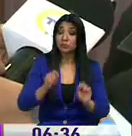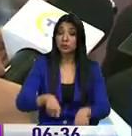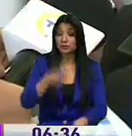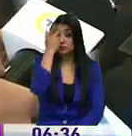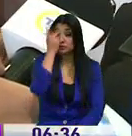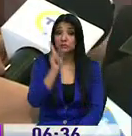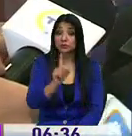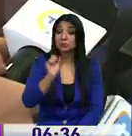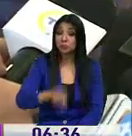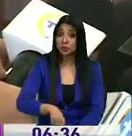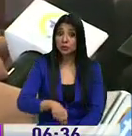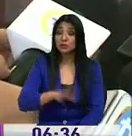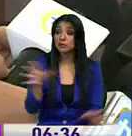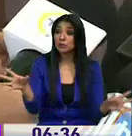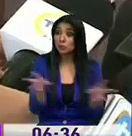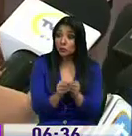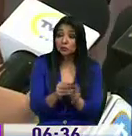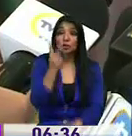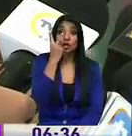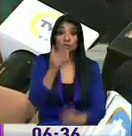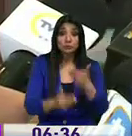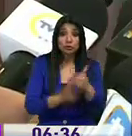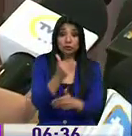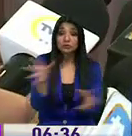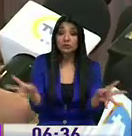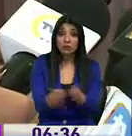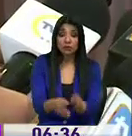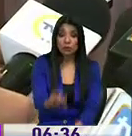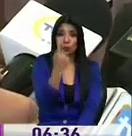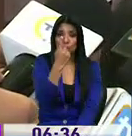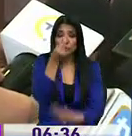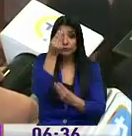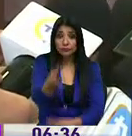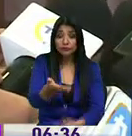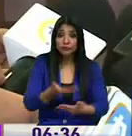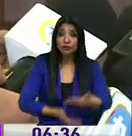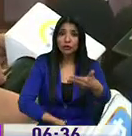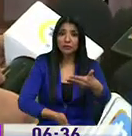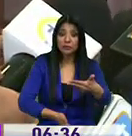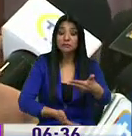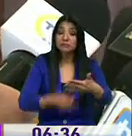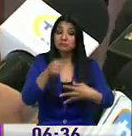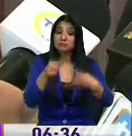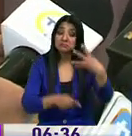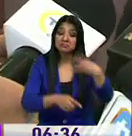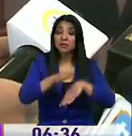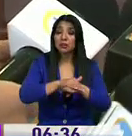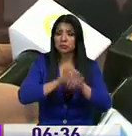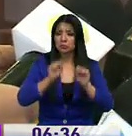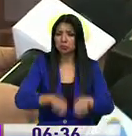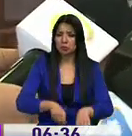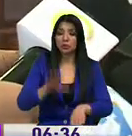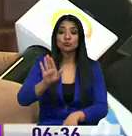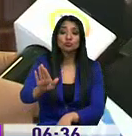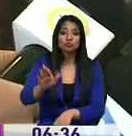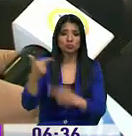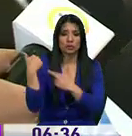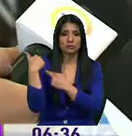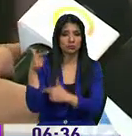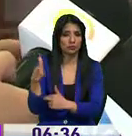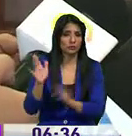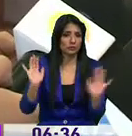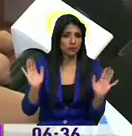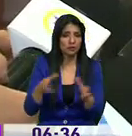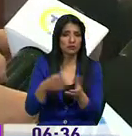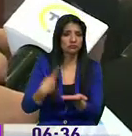una decisión unificar los dos procesos y dentro de aquello en el informe establecer cuáles serían las posibilidades de las responsabilidades que tendrán que